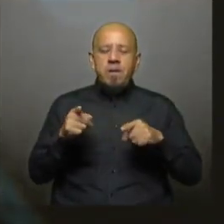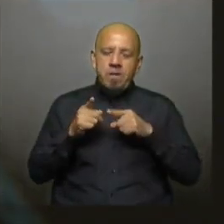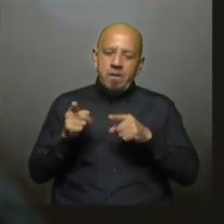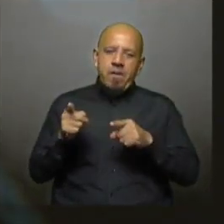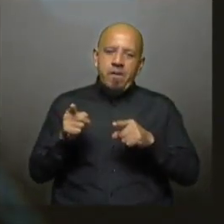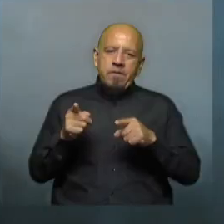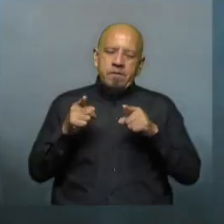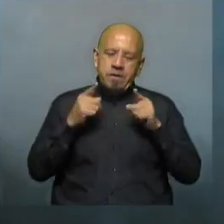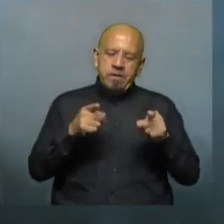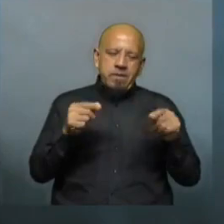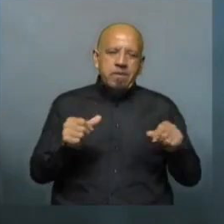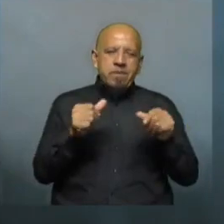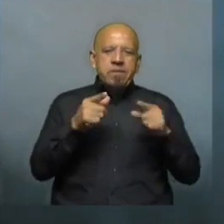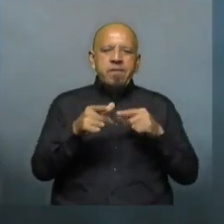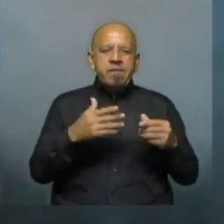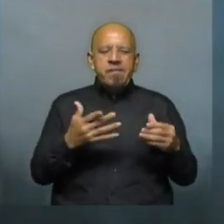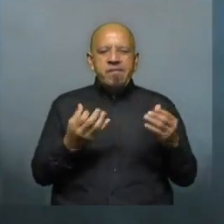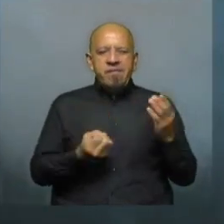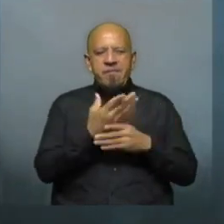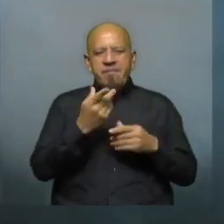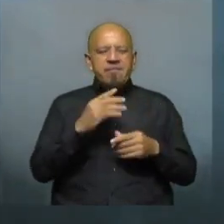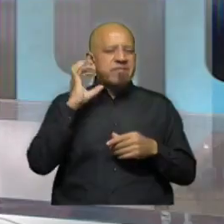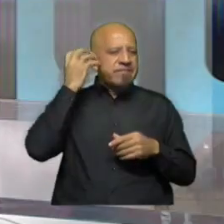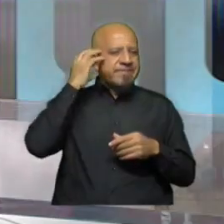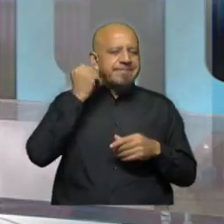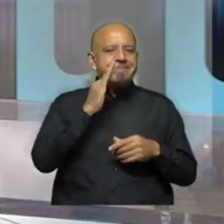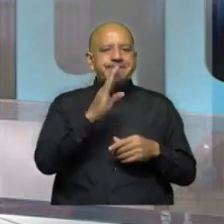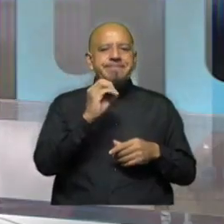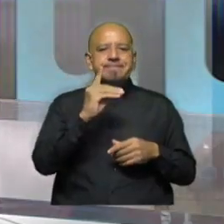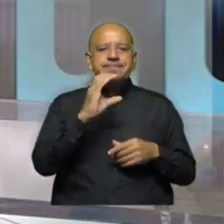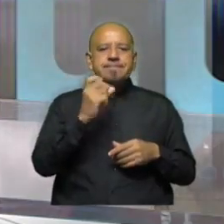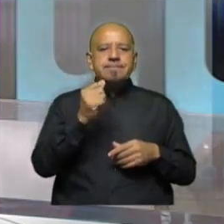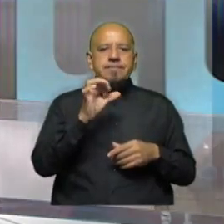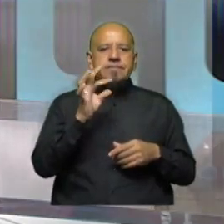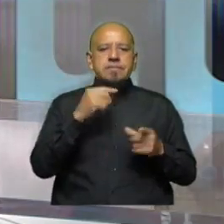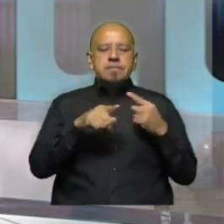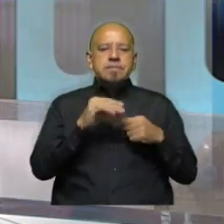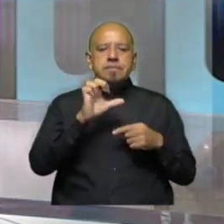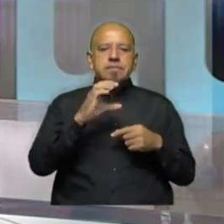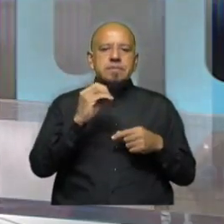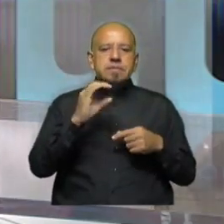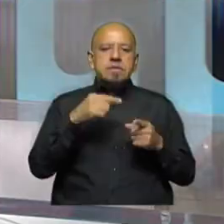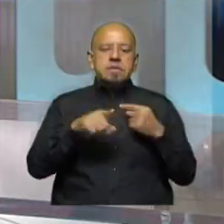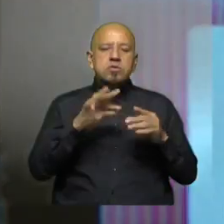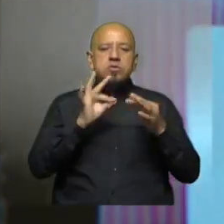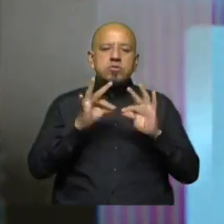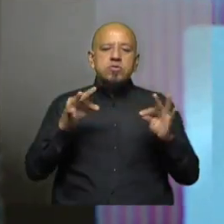realizó, y ahora se vienen nuevos capítulos, aparentemente, dos podcasts. Uno es Ecos, que es sobre frases